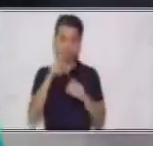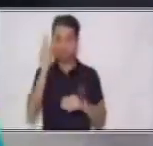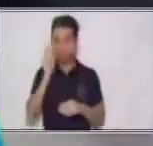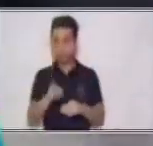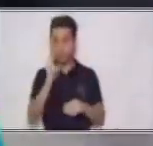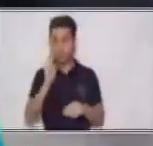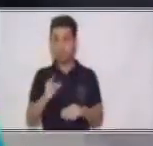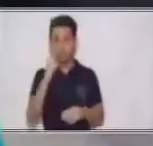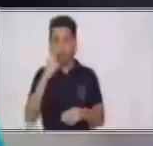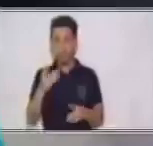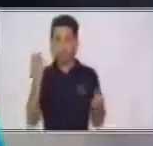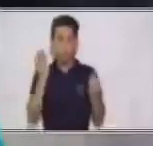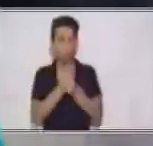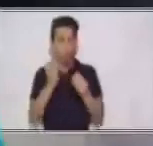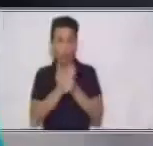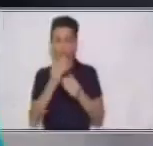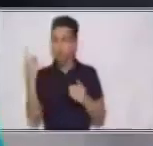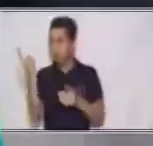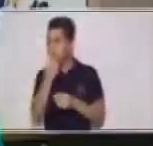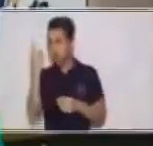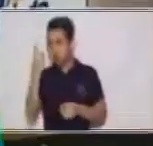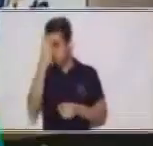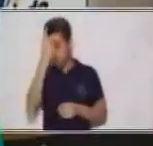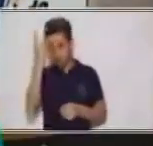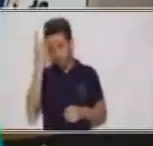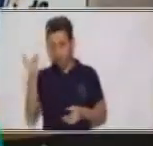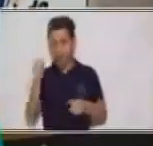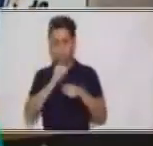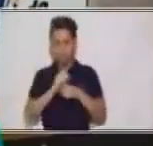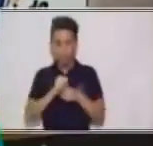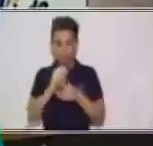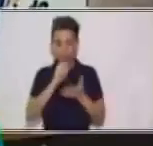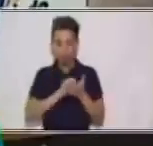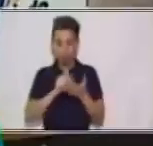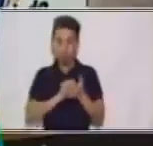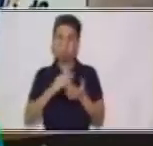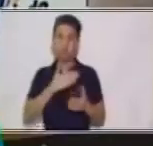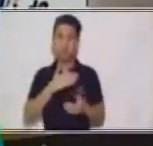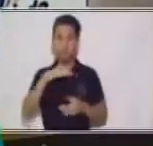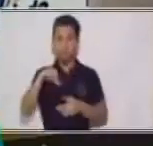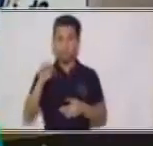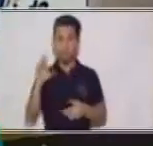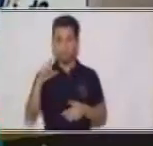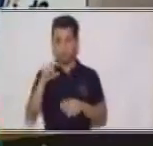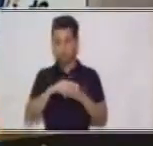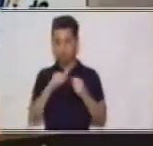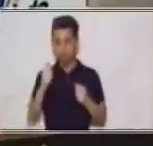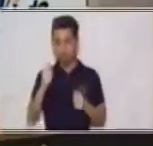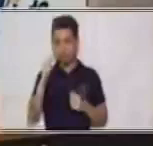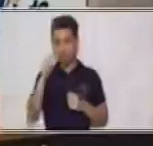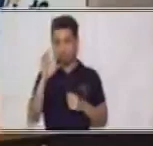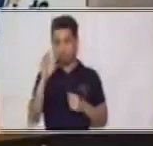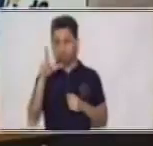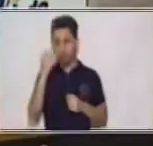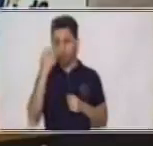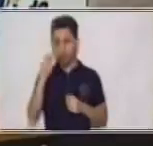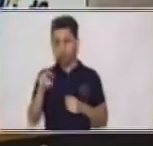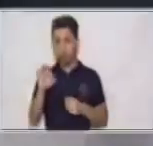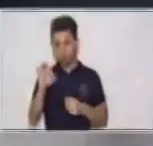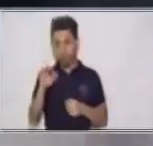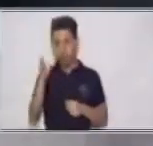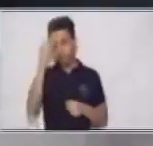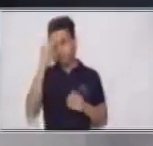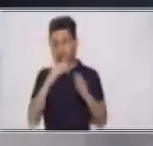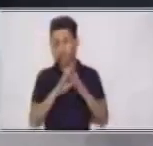siempre presente guardar todos sus trabajos y ejercicios en su portafolio Aprendo en Casa. Y como les hice la pregunta,